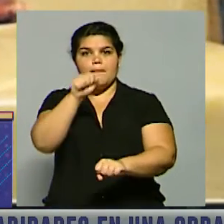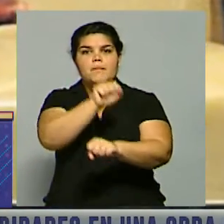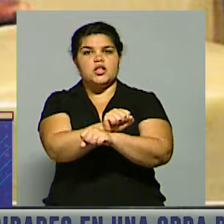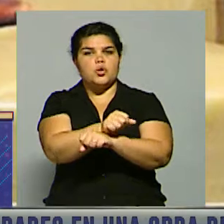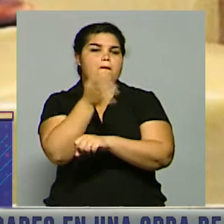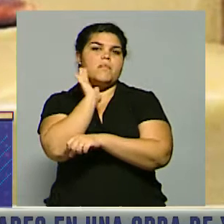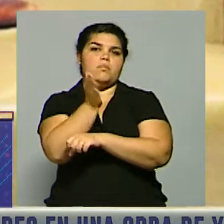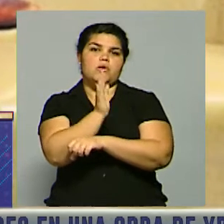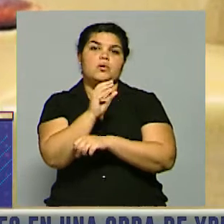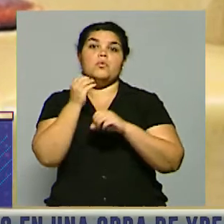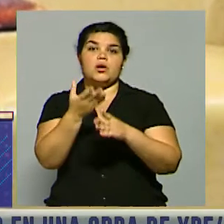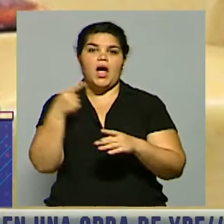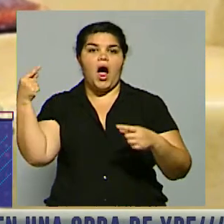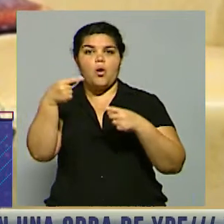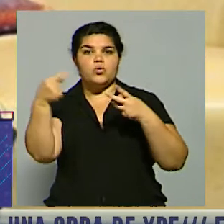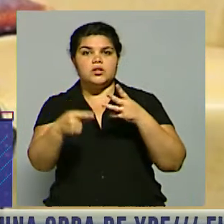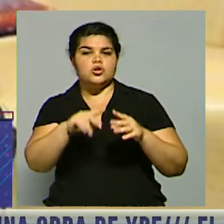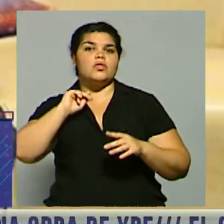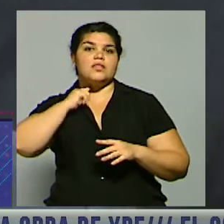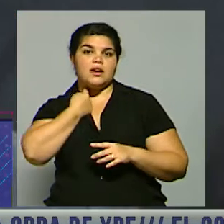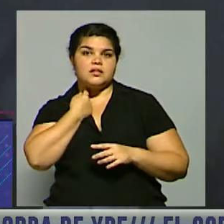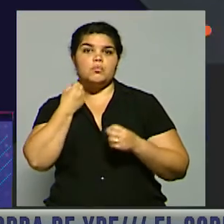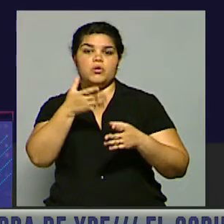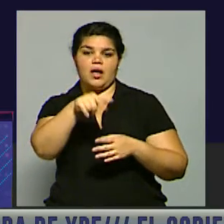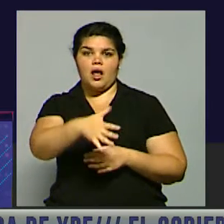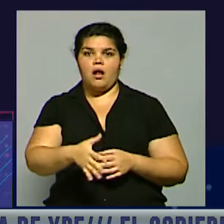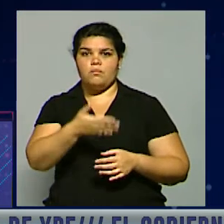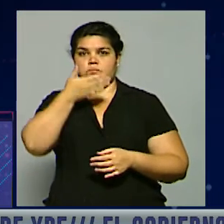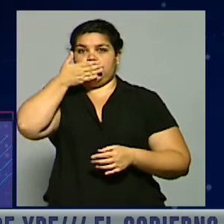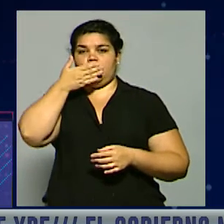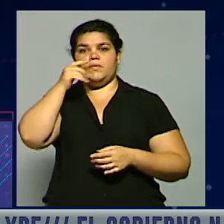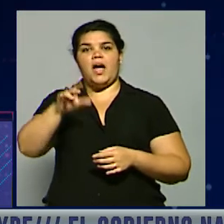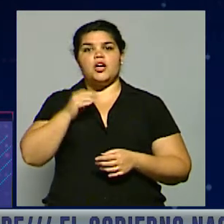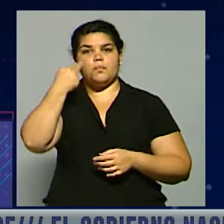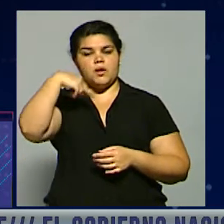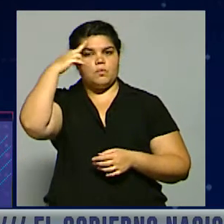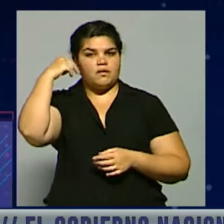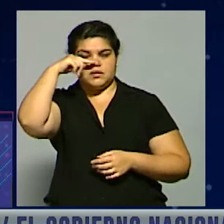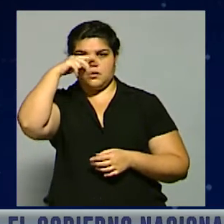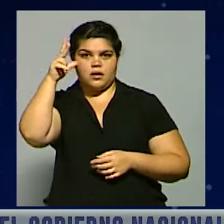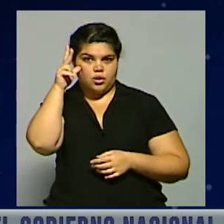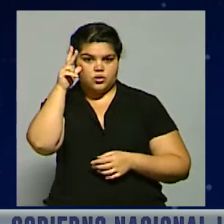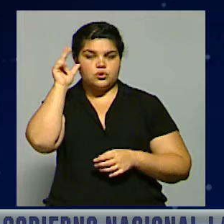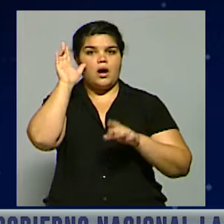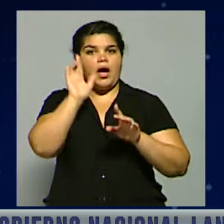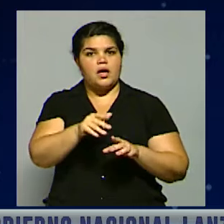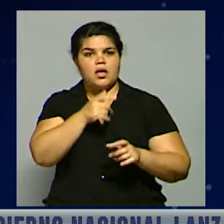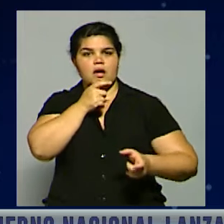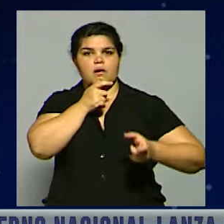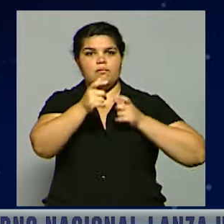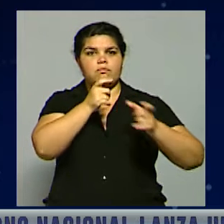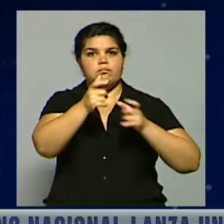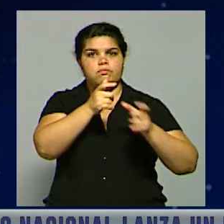por las 13 causas por su vínculo directo con los crímenes de lesa humanidad. Desde 1988 Menéndez pasó esos años dando respuestas a